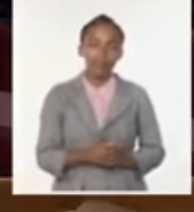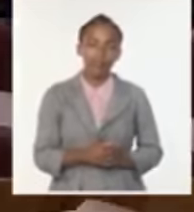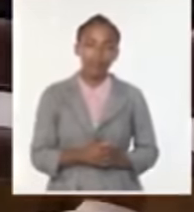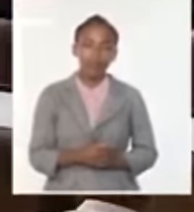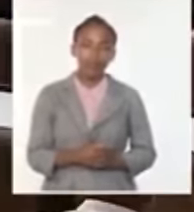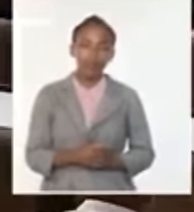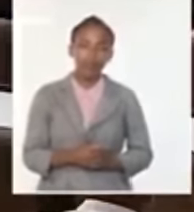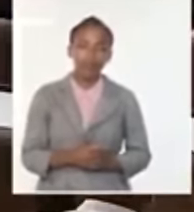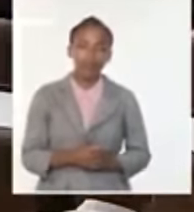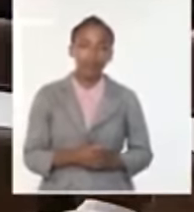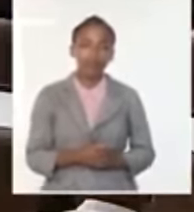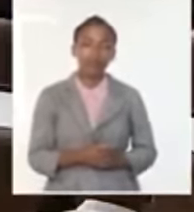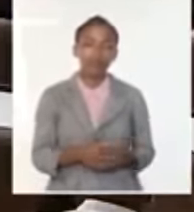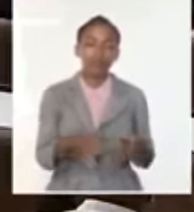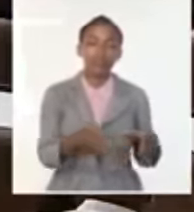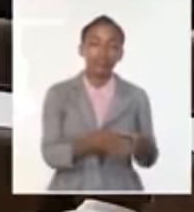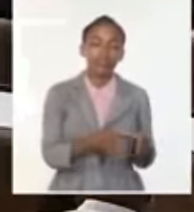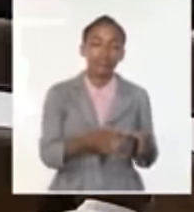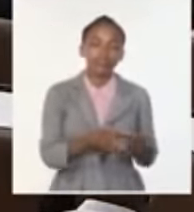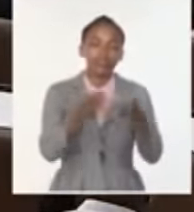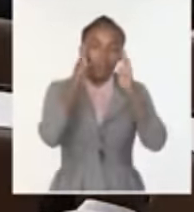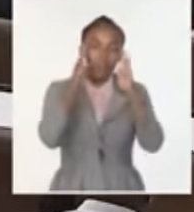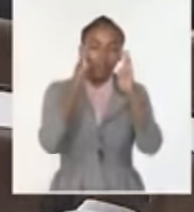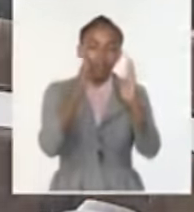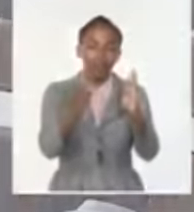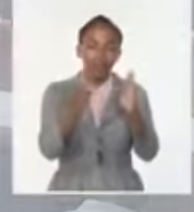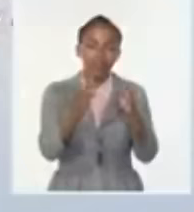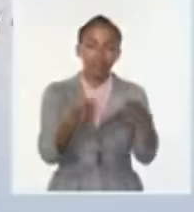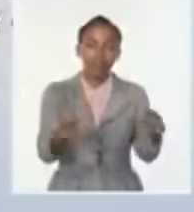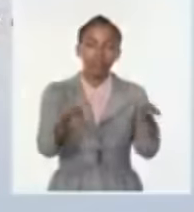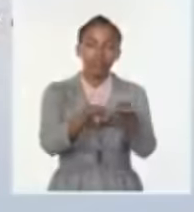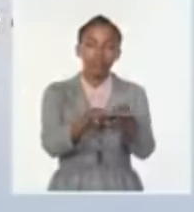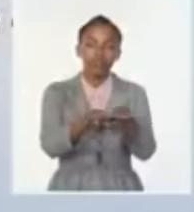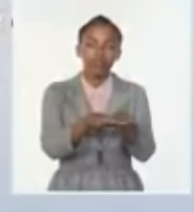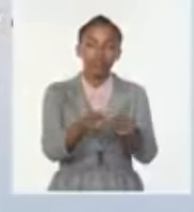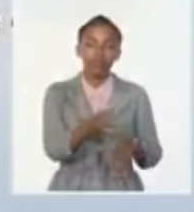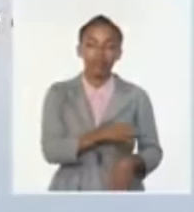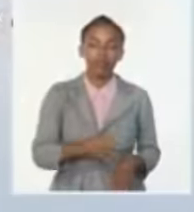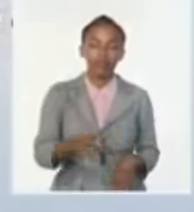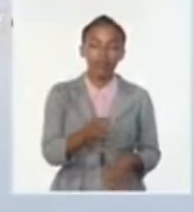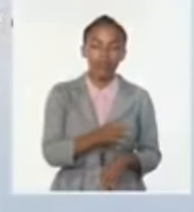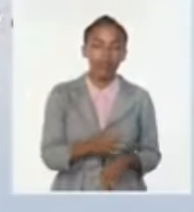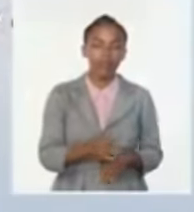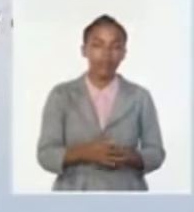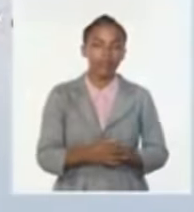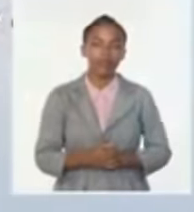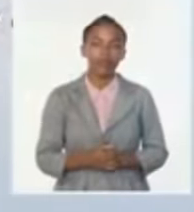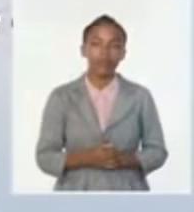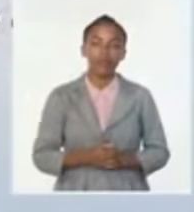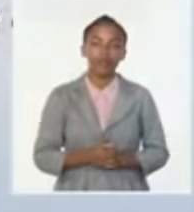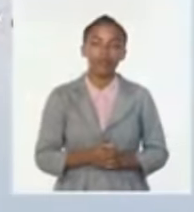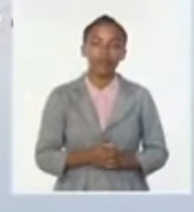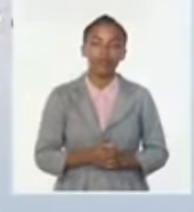en el proceso de descentralización de competencias a los municipios. Les voy a citar uno de los ejemplos